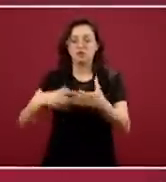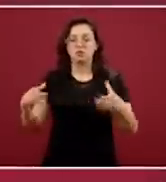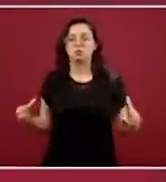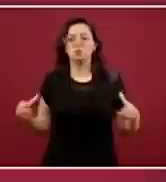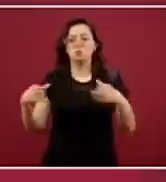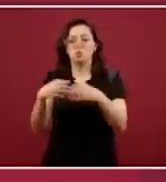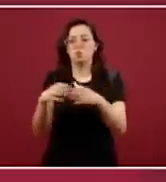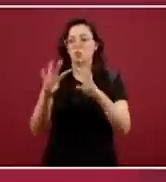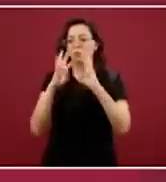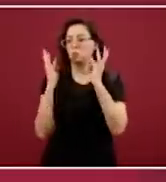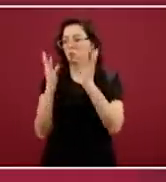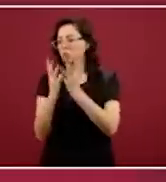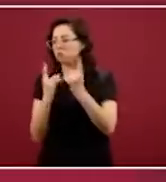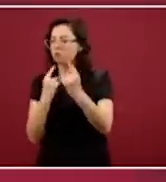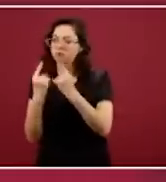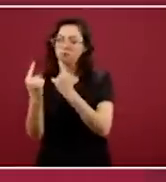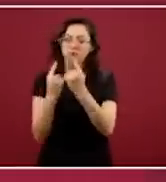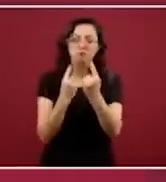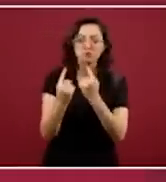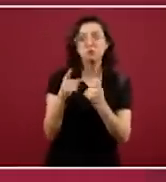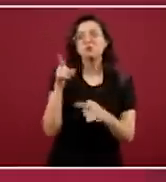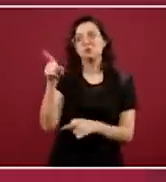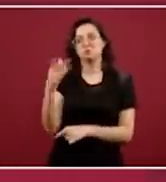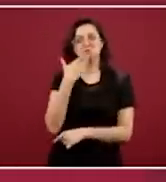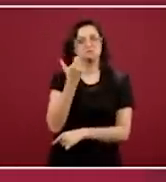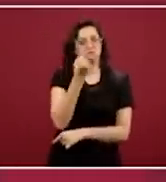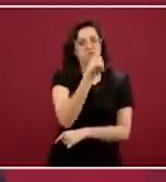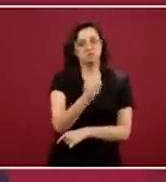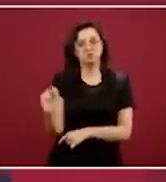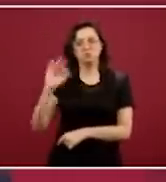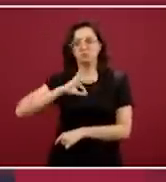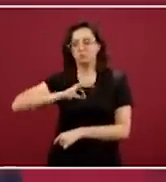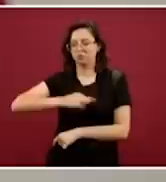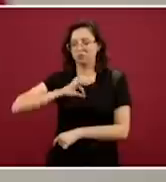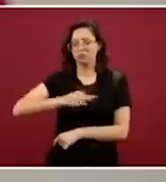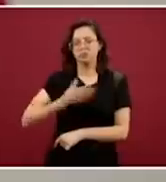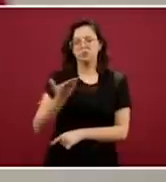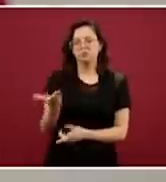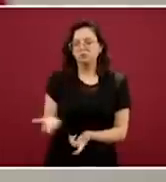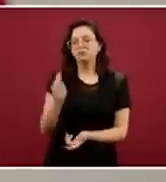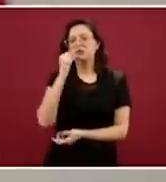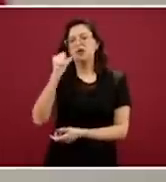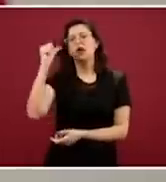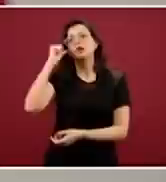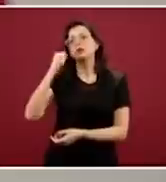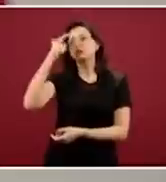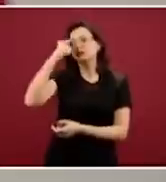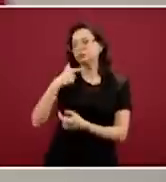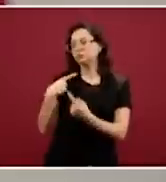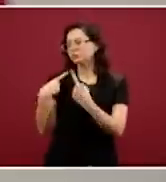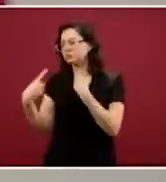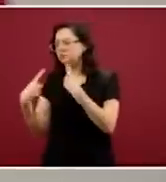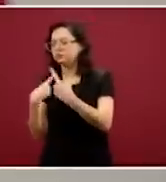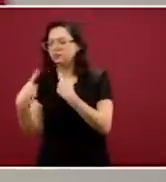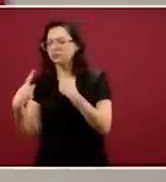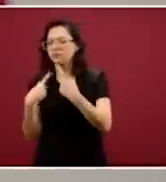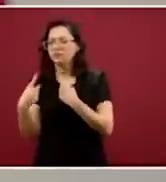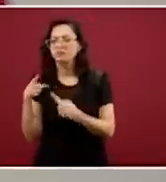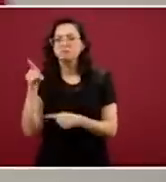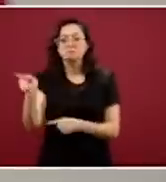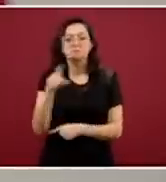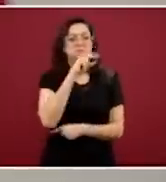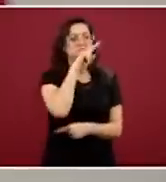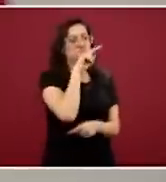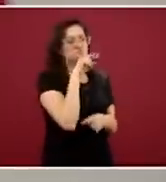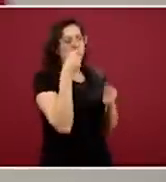cuerpo asesor sobre el tema, él es un experto en infectología y en epidemiología, y entonces tuvimos ayer en la noche un diálogo sobre sus